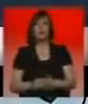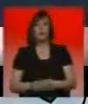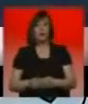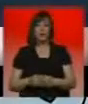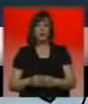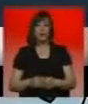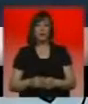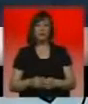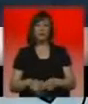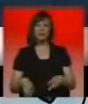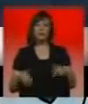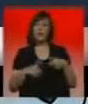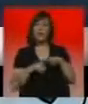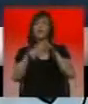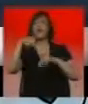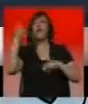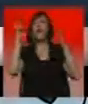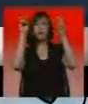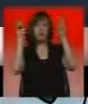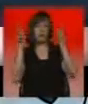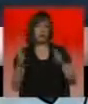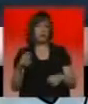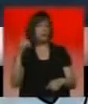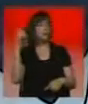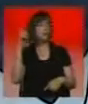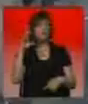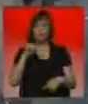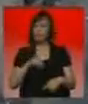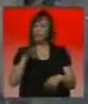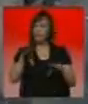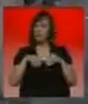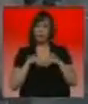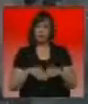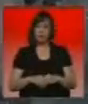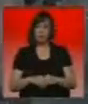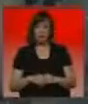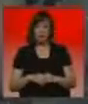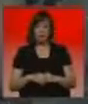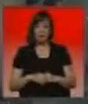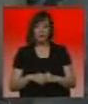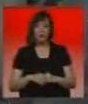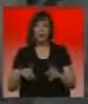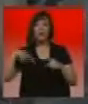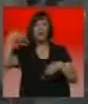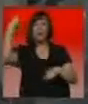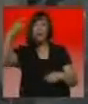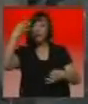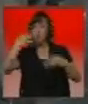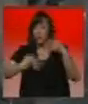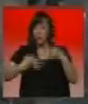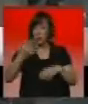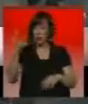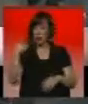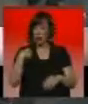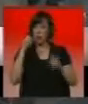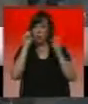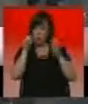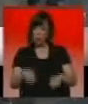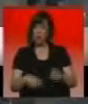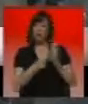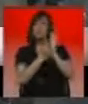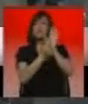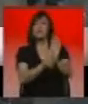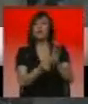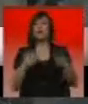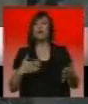otros temas que no corresponden al tema que nos llama el día de hoy. El próximo juicio político que usted dice que yo podría presentarlo será